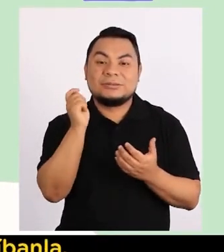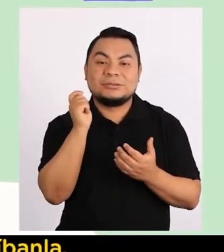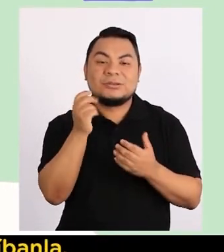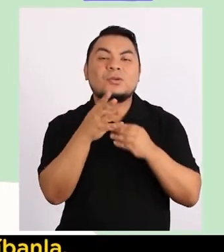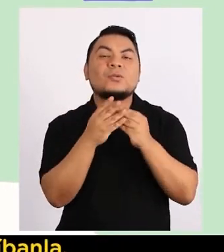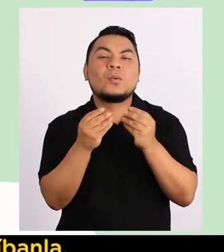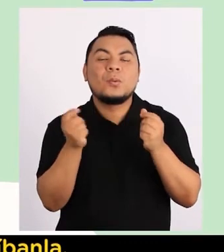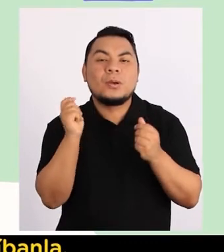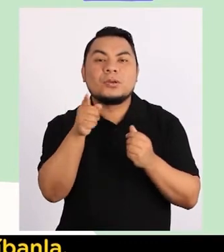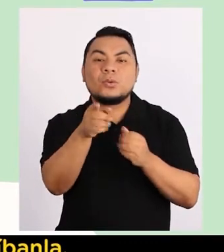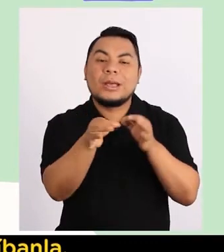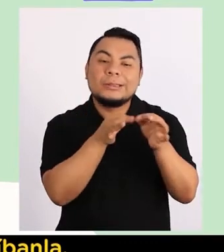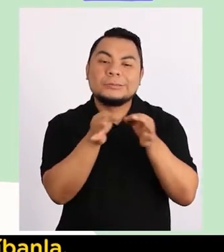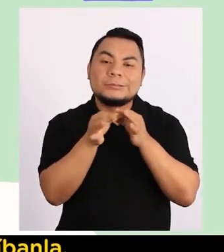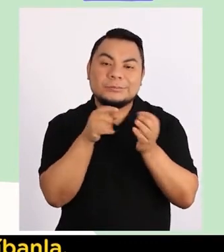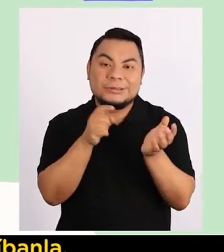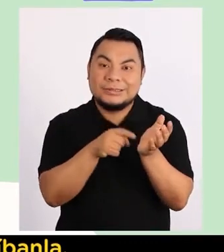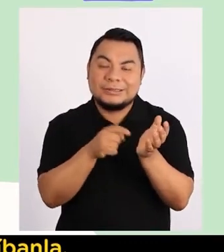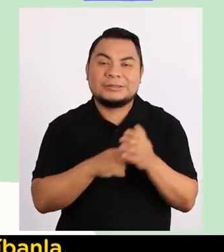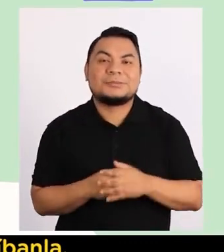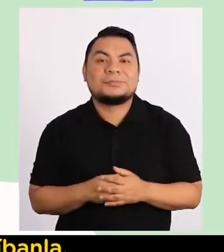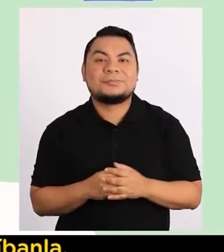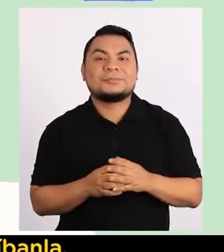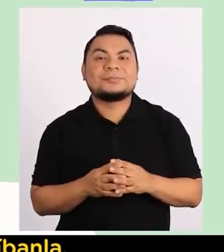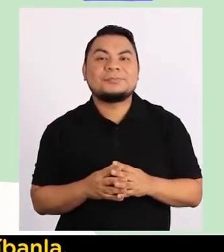sonaja suavemente y descríbanla.